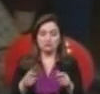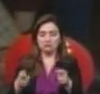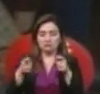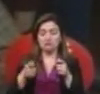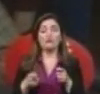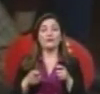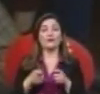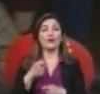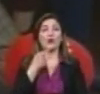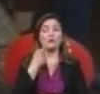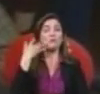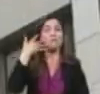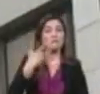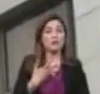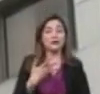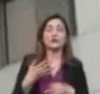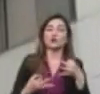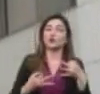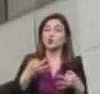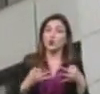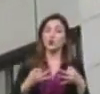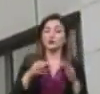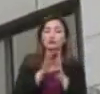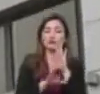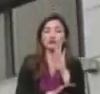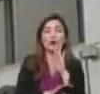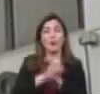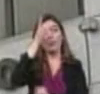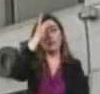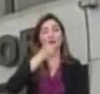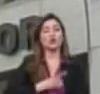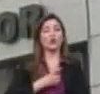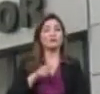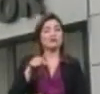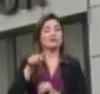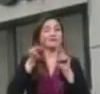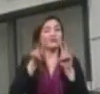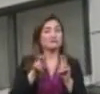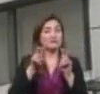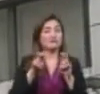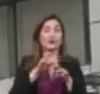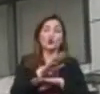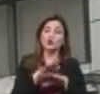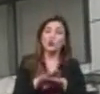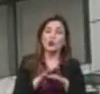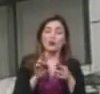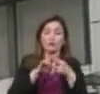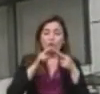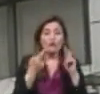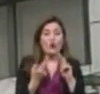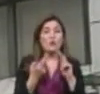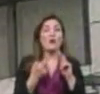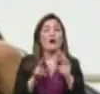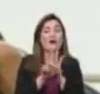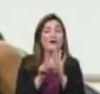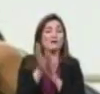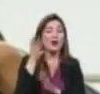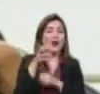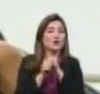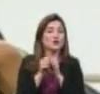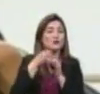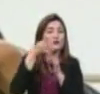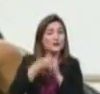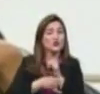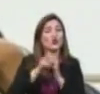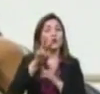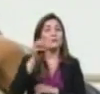y anunció sin dar fechas que la Corte Constitucional se pronunciará sobre este y otros temas relacionados a las enmiendas efectuadas a finales de